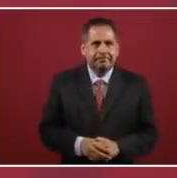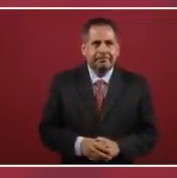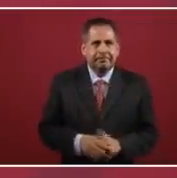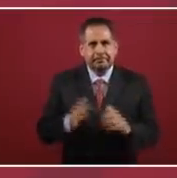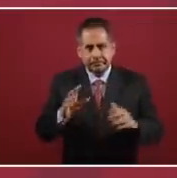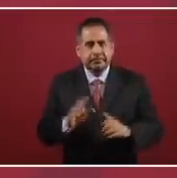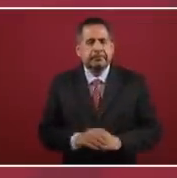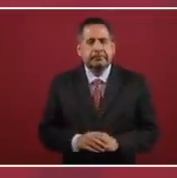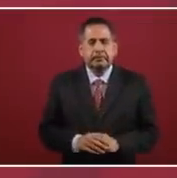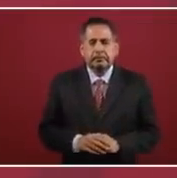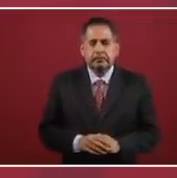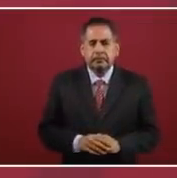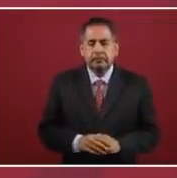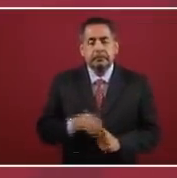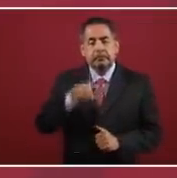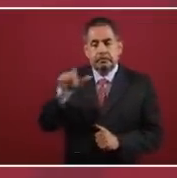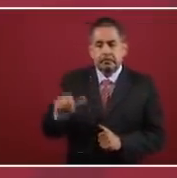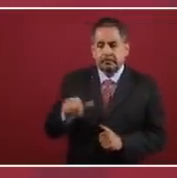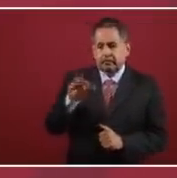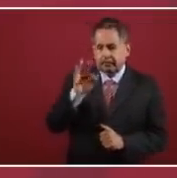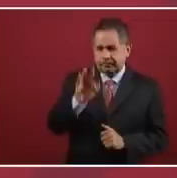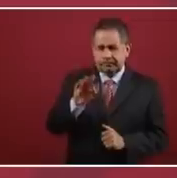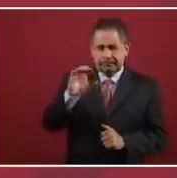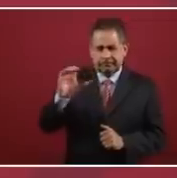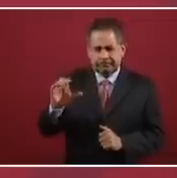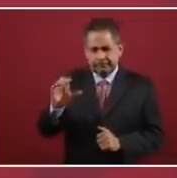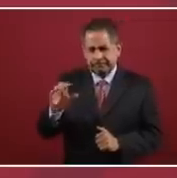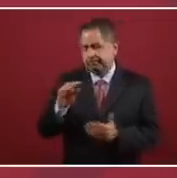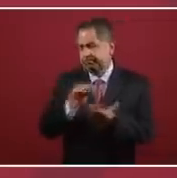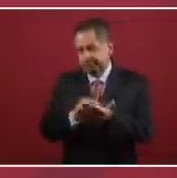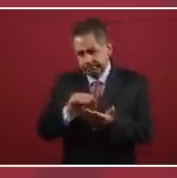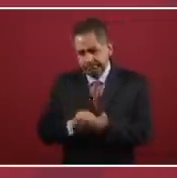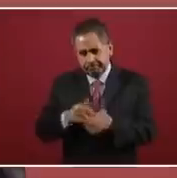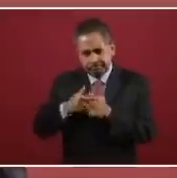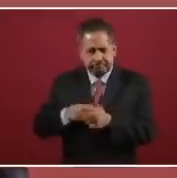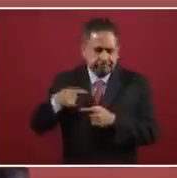Bueno, con Calderón siguió lo mismo,